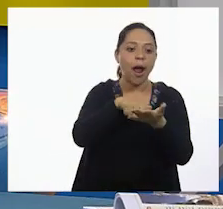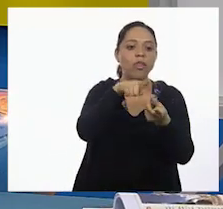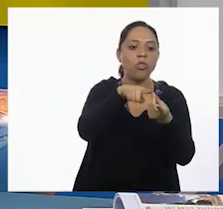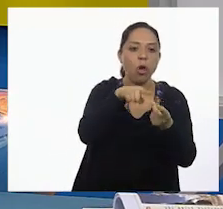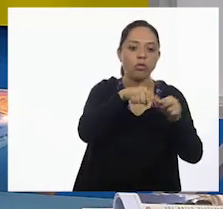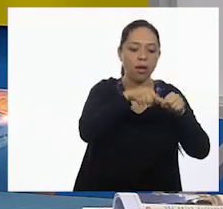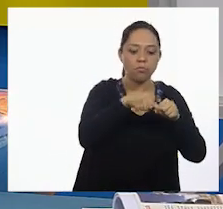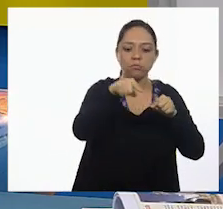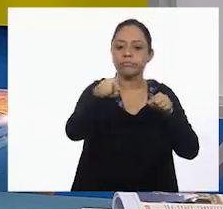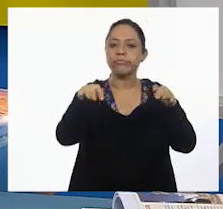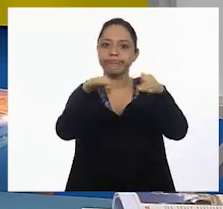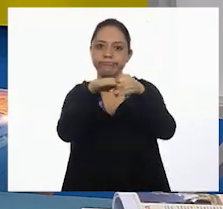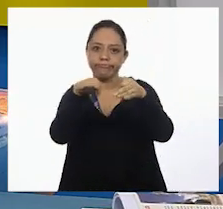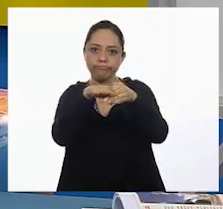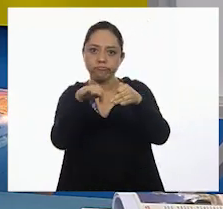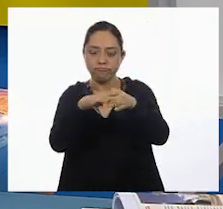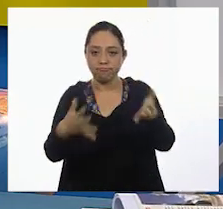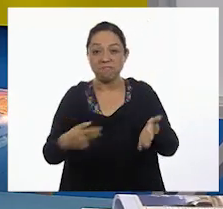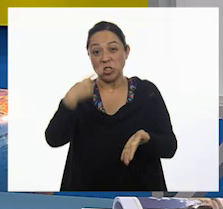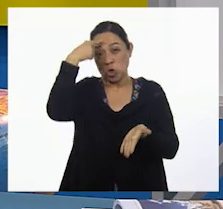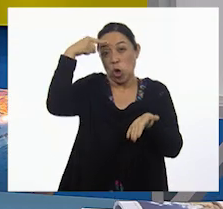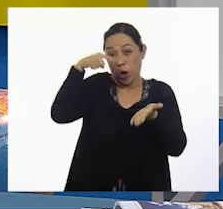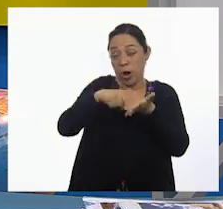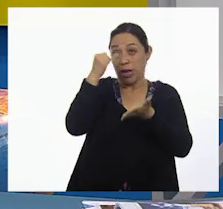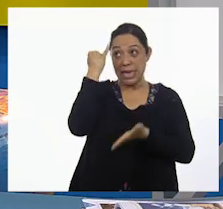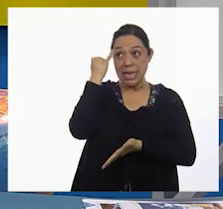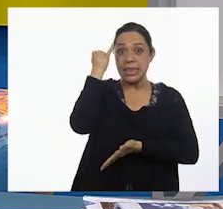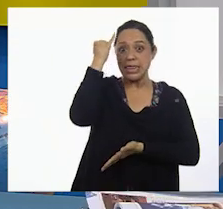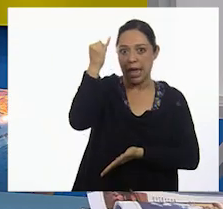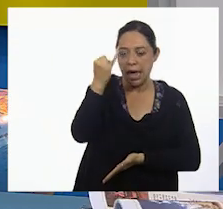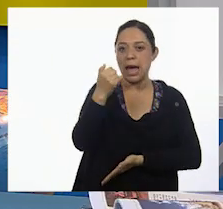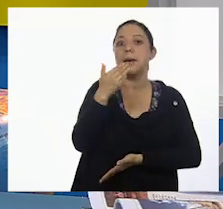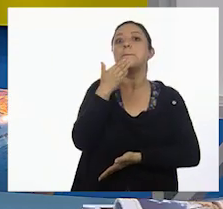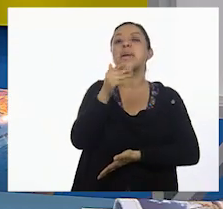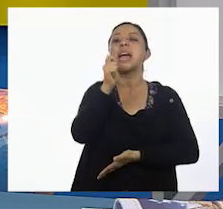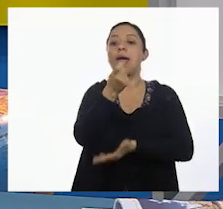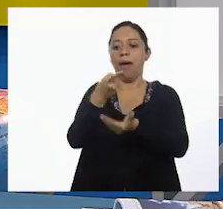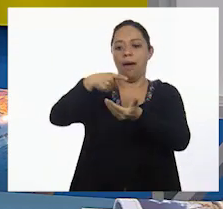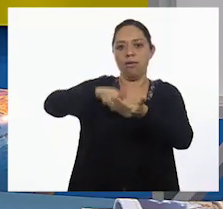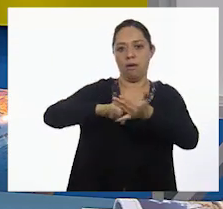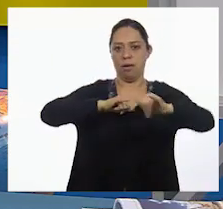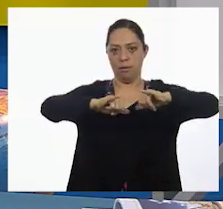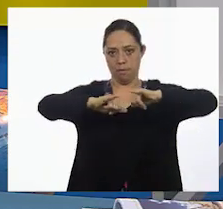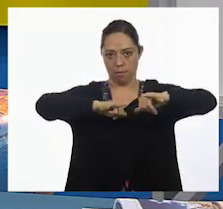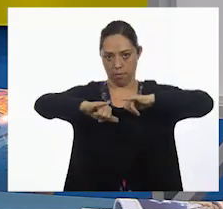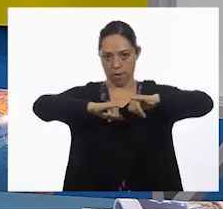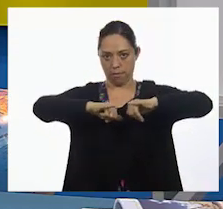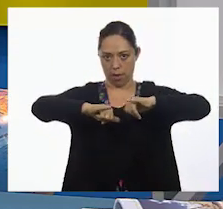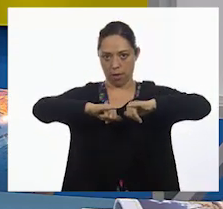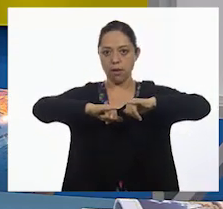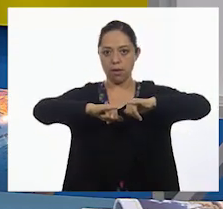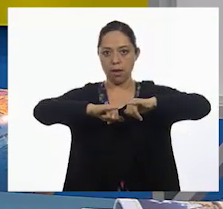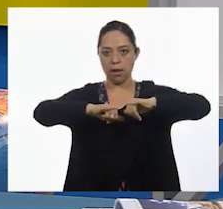otro. Entonces, creo que es una buena idea considerar incluir un mapa cuando estás hablando pues de esta situación turística